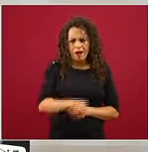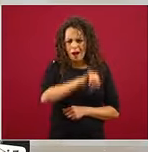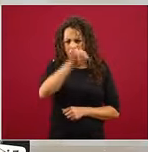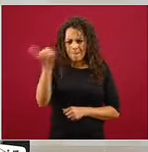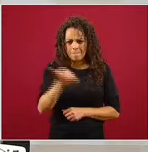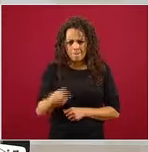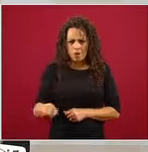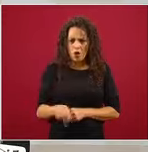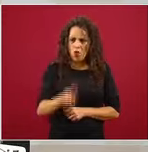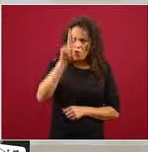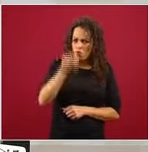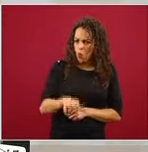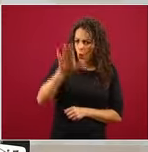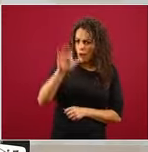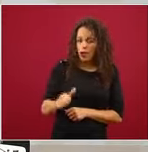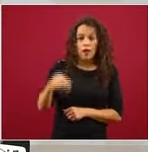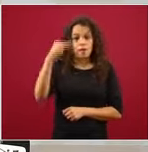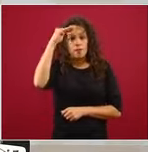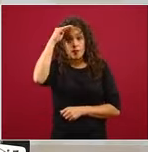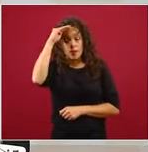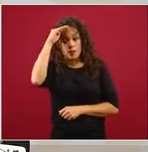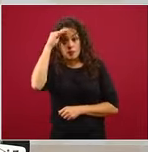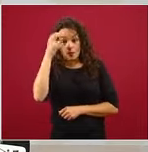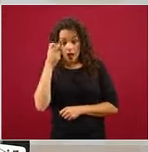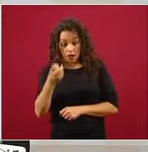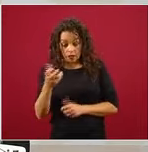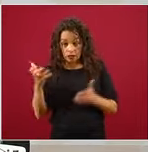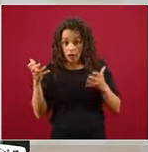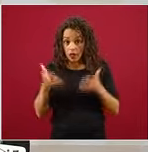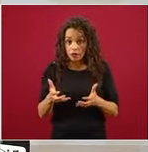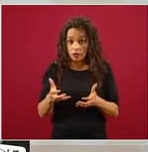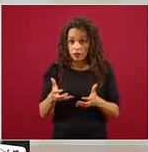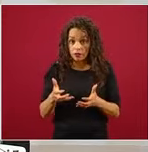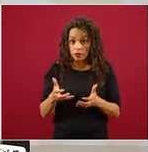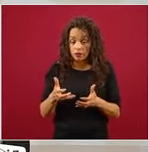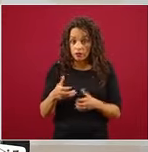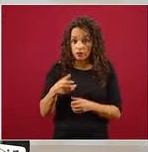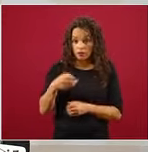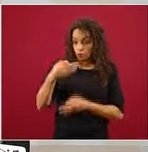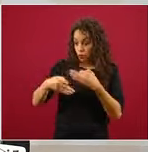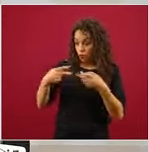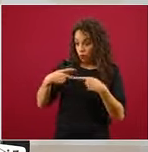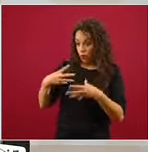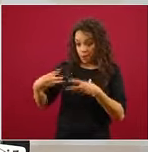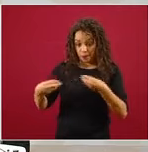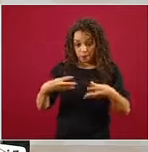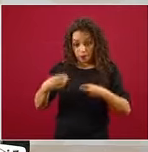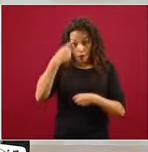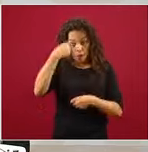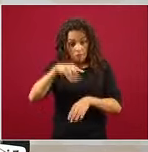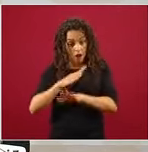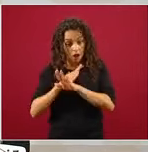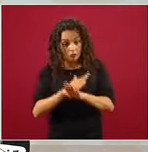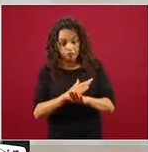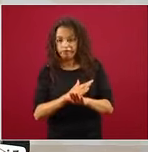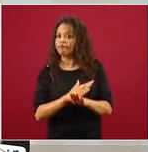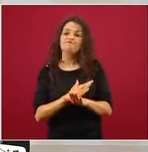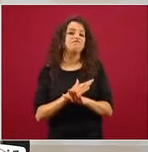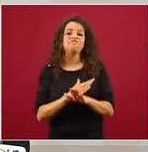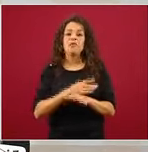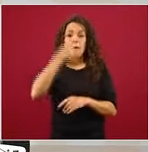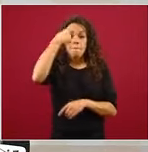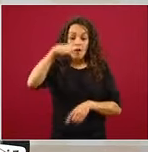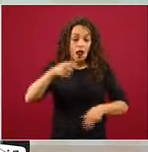ha pensado utilizar deliberadamente el fenómeno de inmunidad de rebaño como un objetivo del manejo